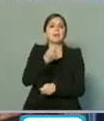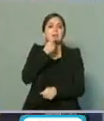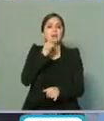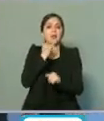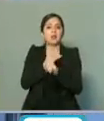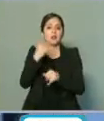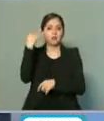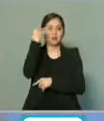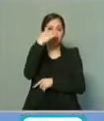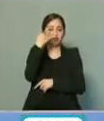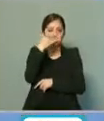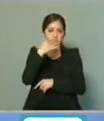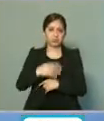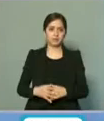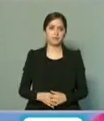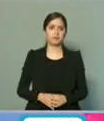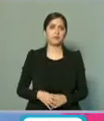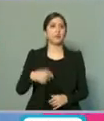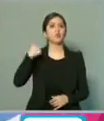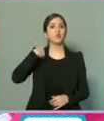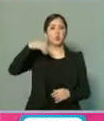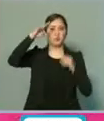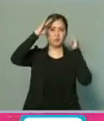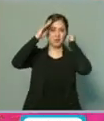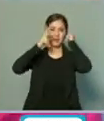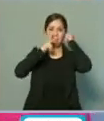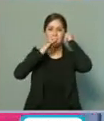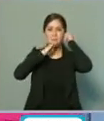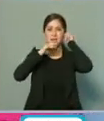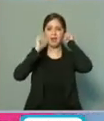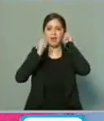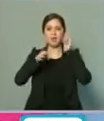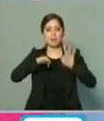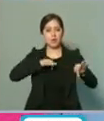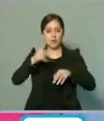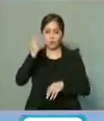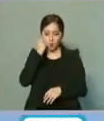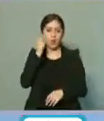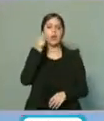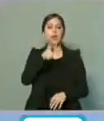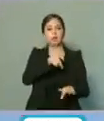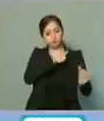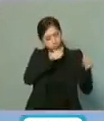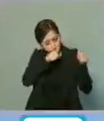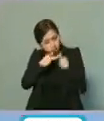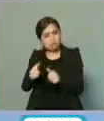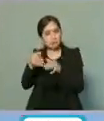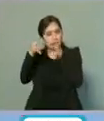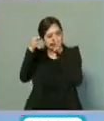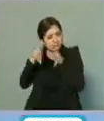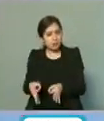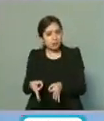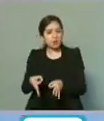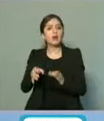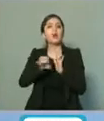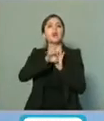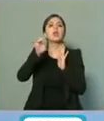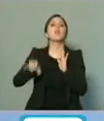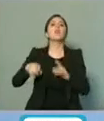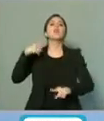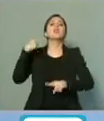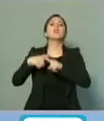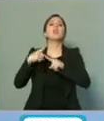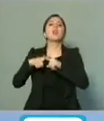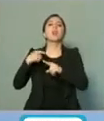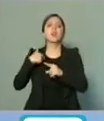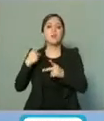papás, aún trabajando, sí tienen que estar como al pendiente y ver, o sea, con qué tienen contacto los hijos,